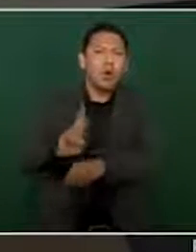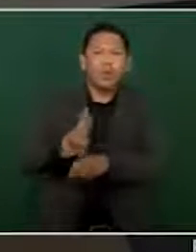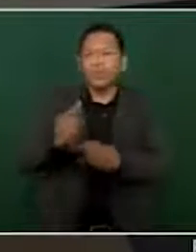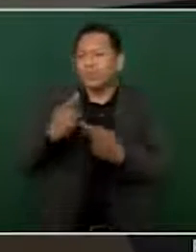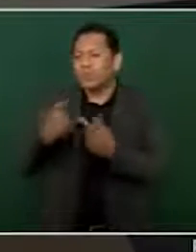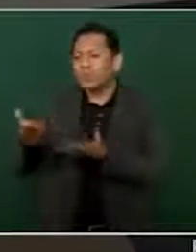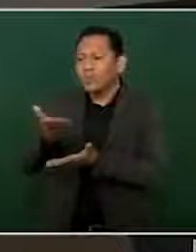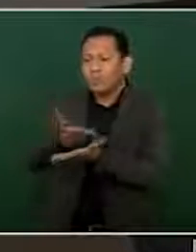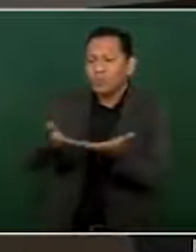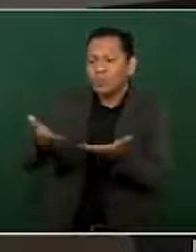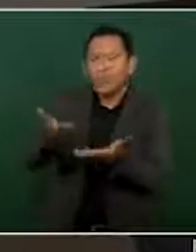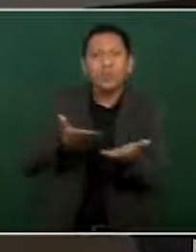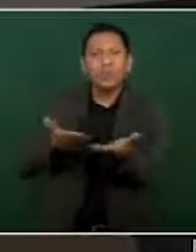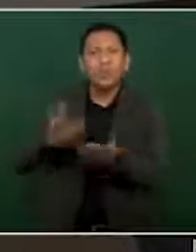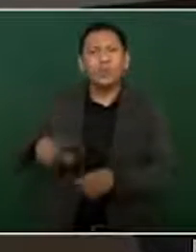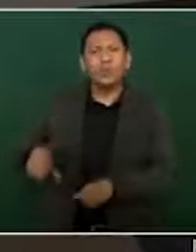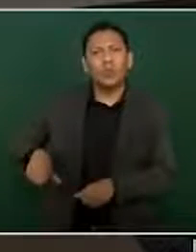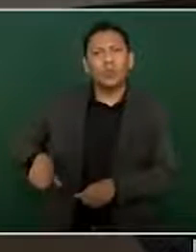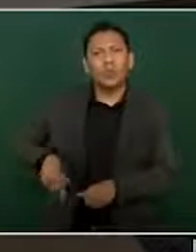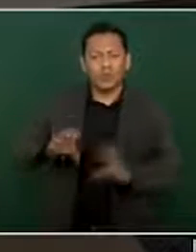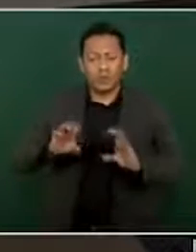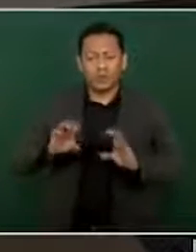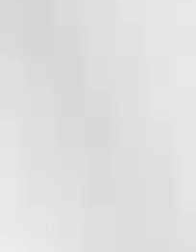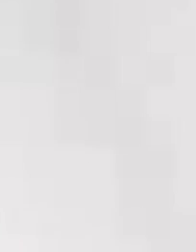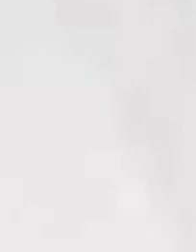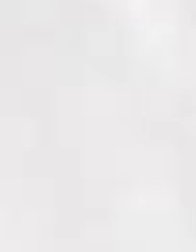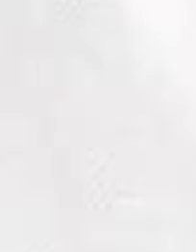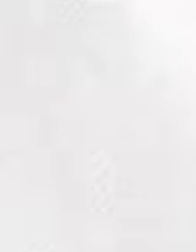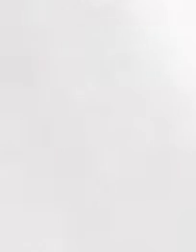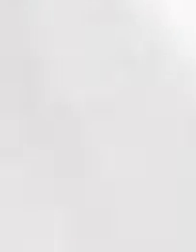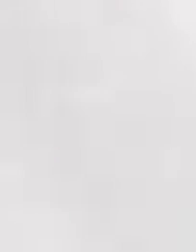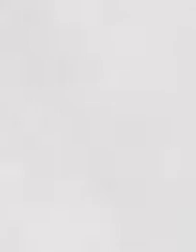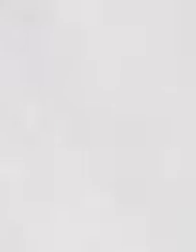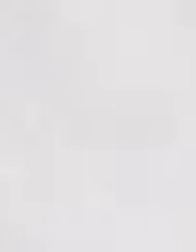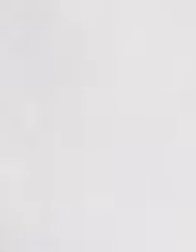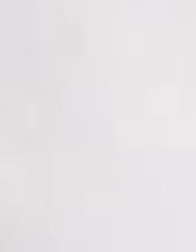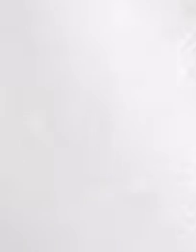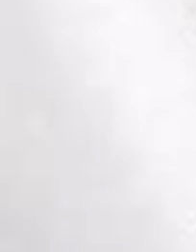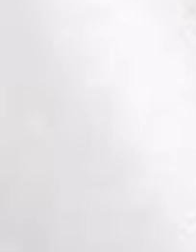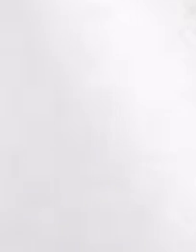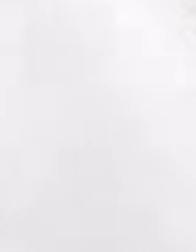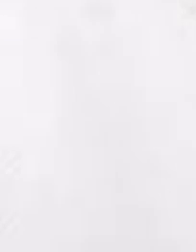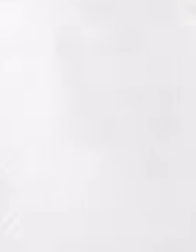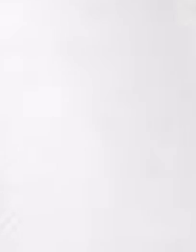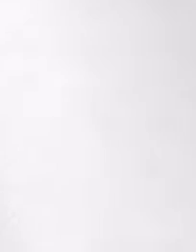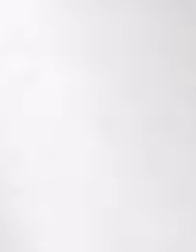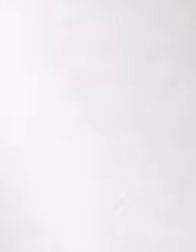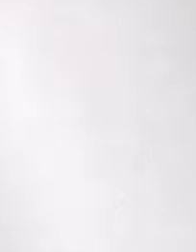Chiapas, encabezado por Rutilio Escandón Cadenas. Secretaría de Energía.